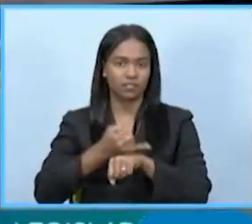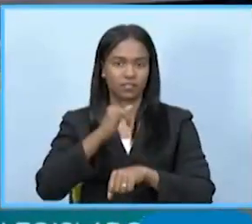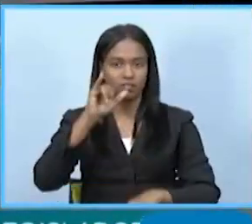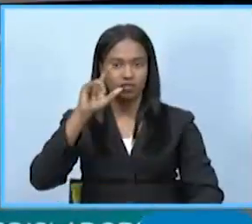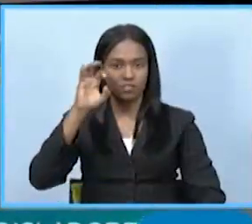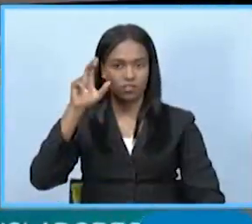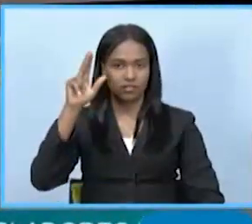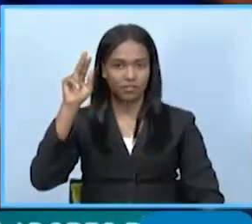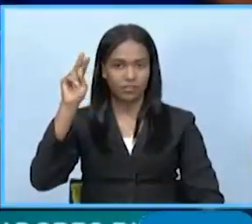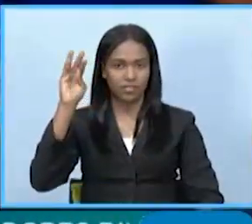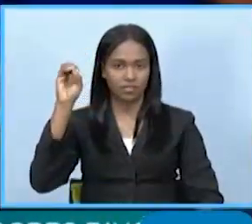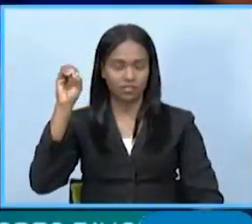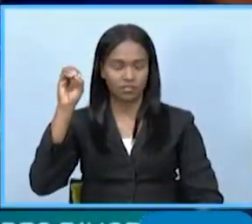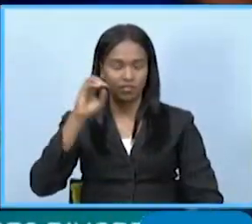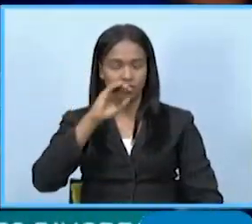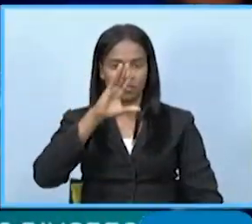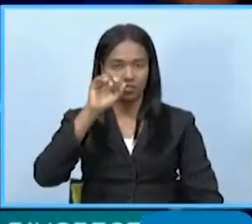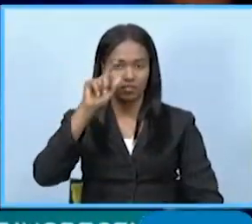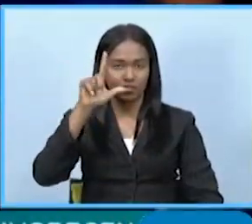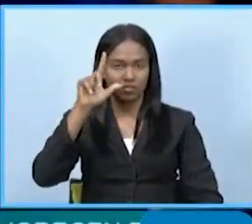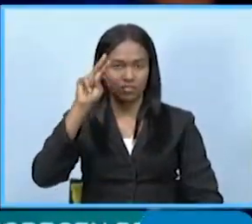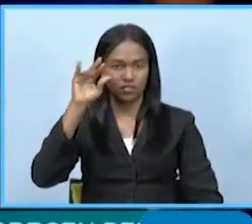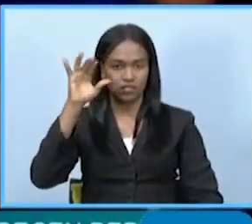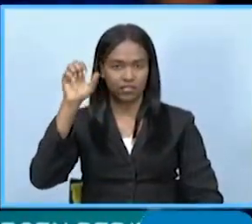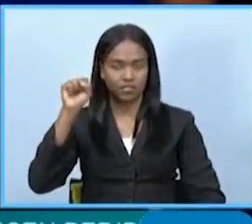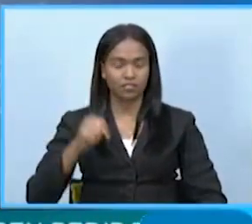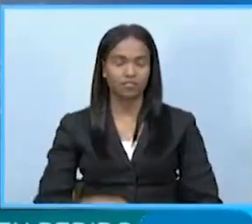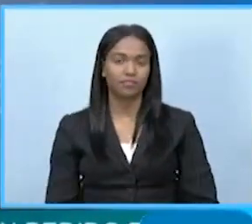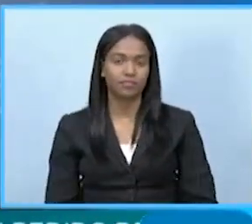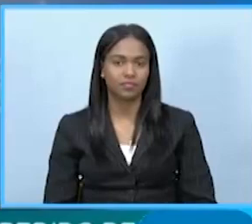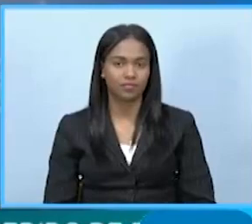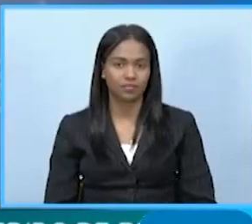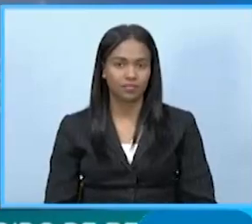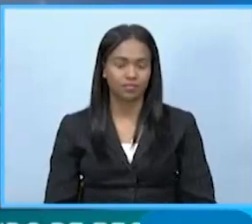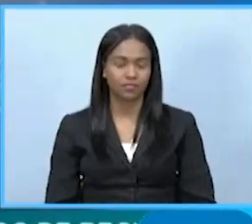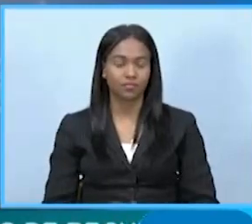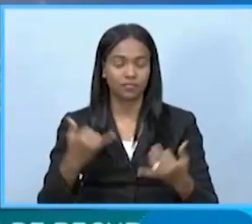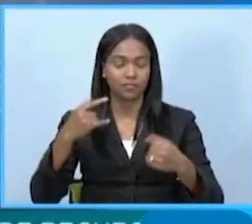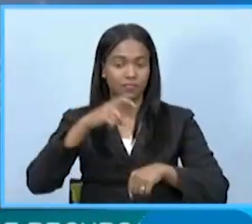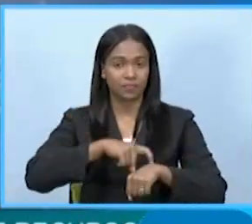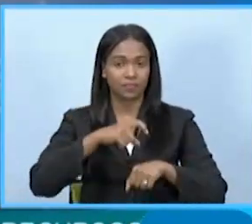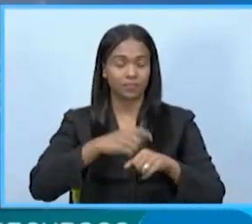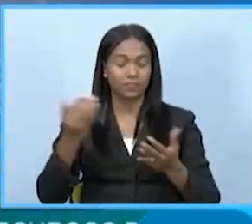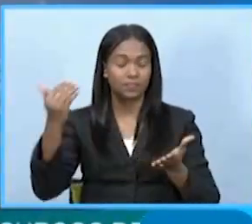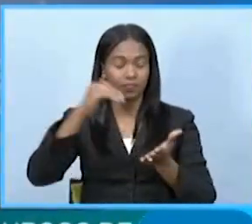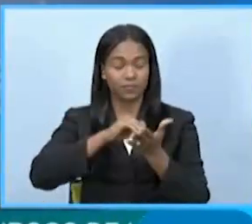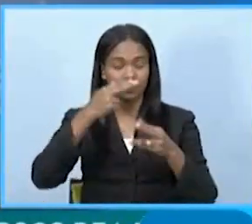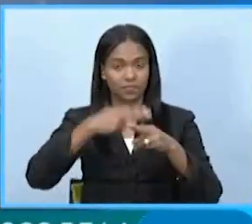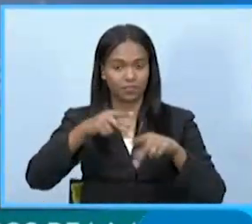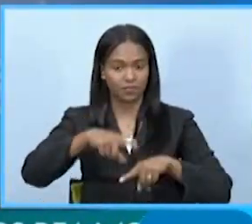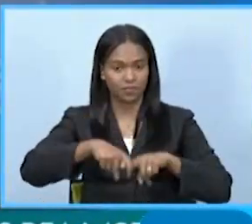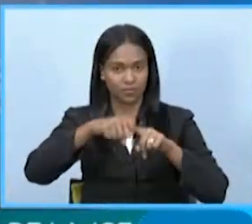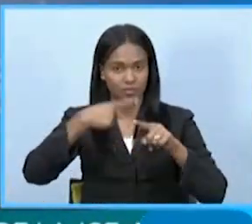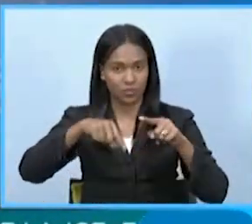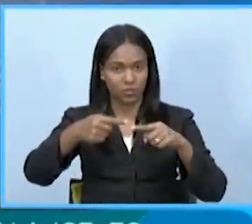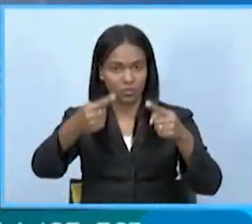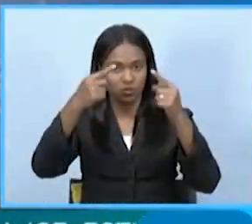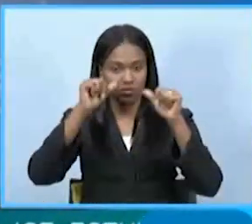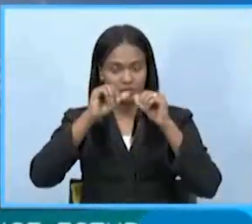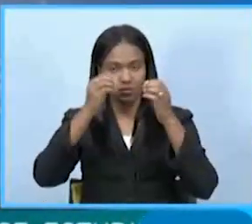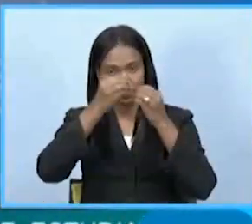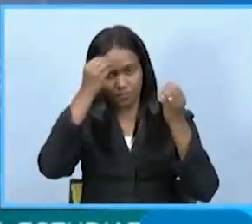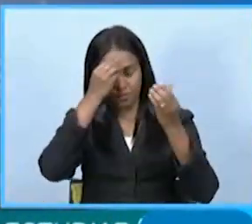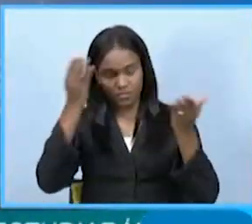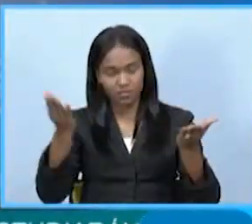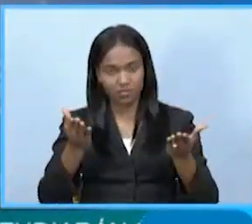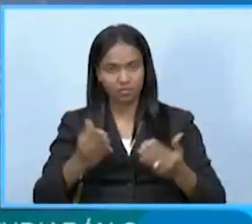Julio César Mateo, Central Noticias. Amigos, es momento de irnos nuevamente a la pausa. Ya volvemos con más aquí en